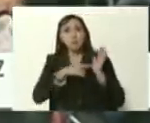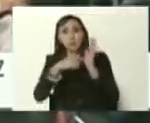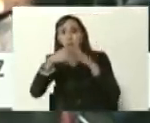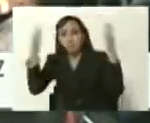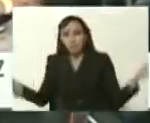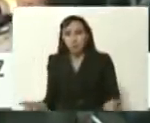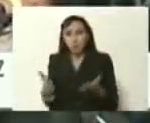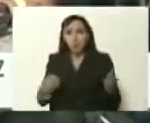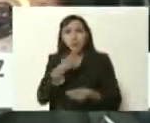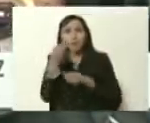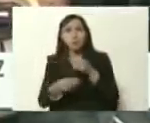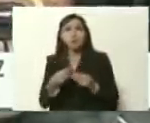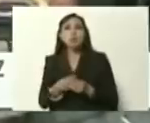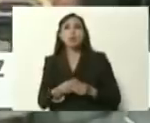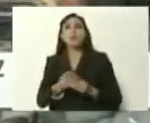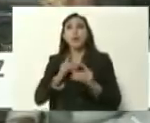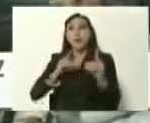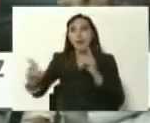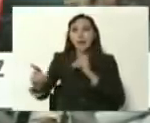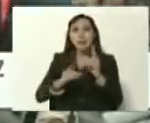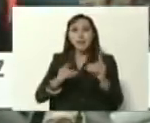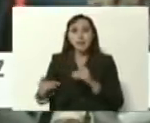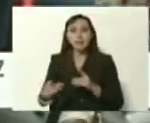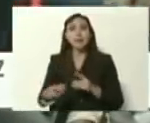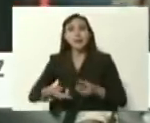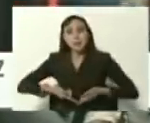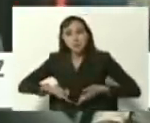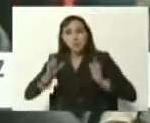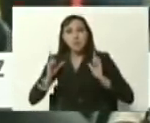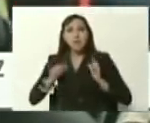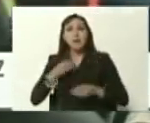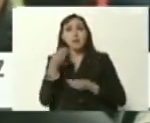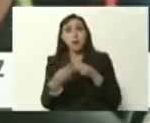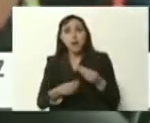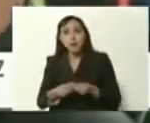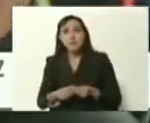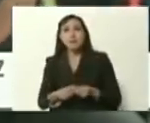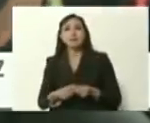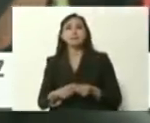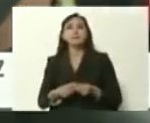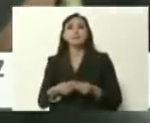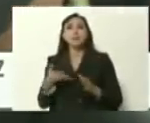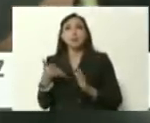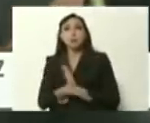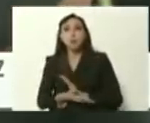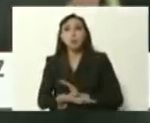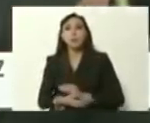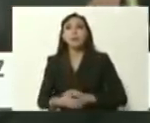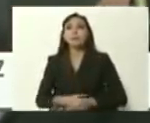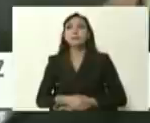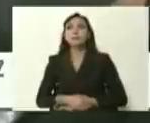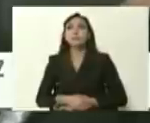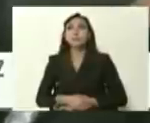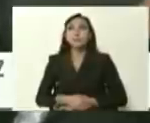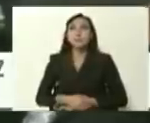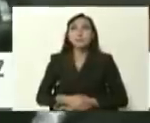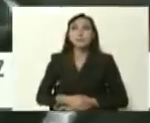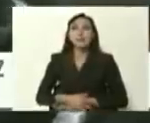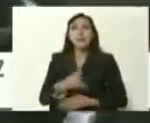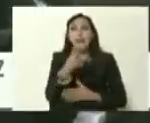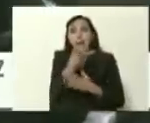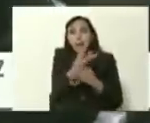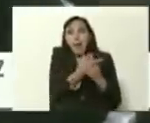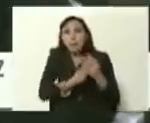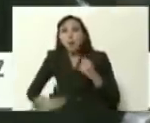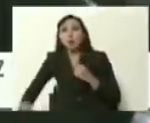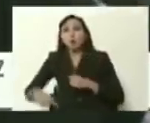el debate ante la nefasta posibilidad de considerar la despenalización del aborto en Venezuela y